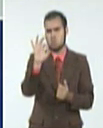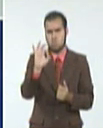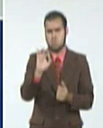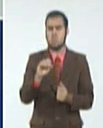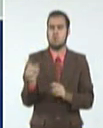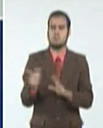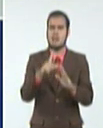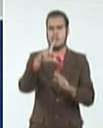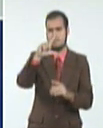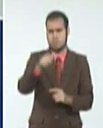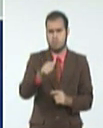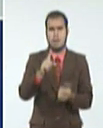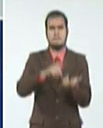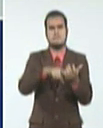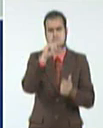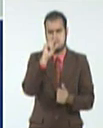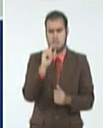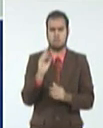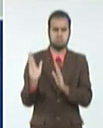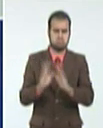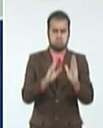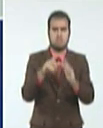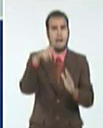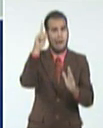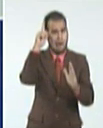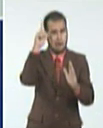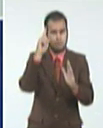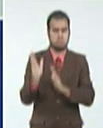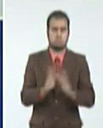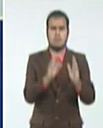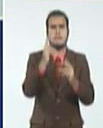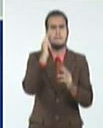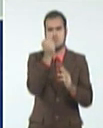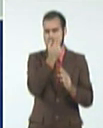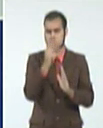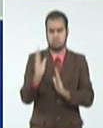Betancur, Carimete, Martí, Cárdenas, Jovellano,